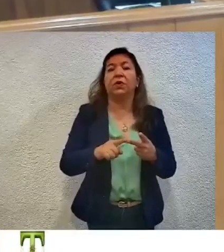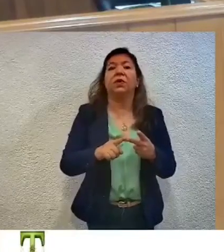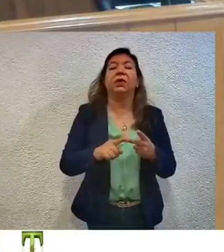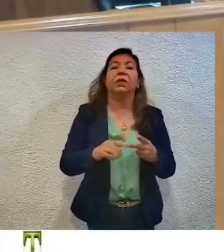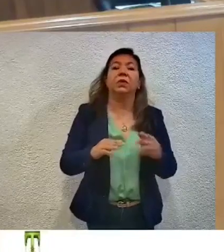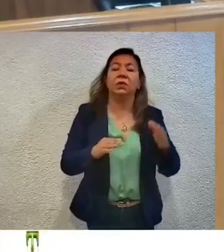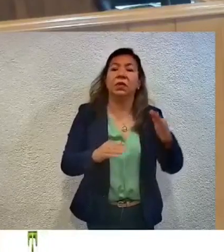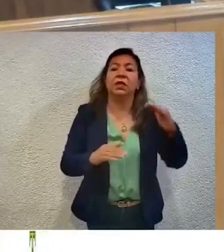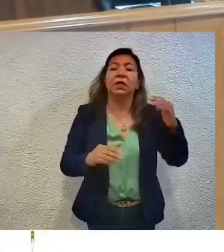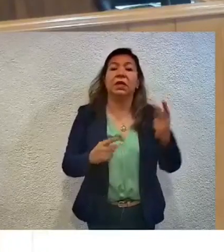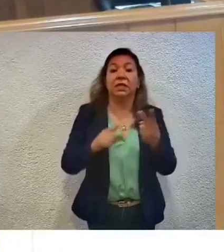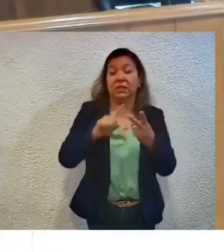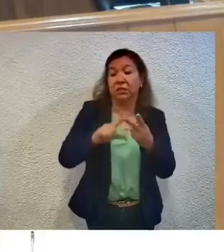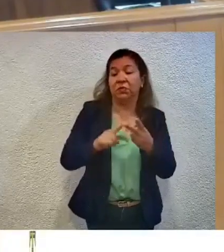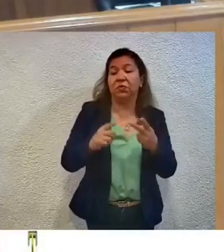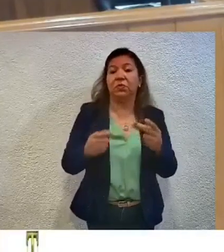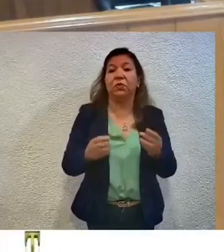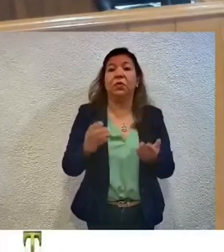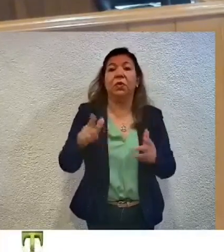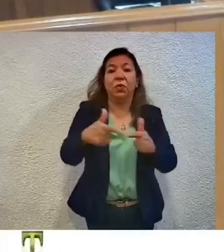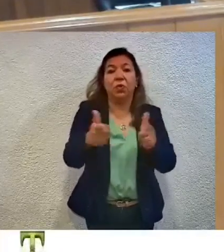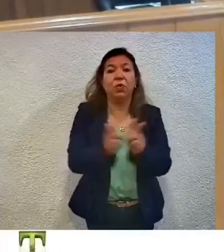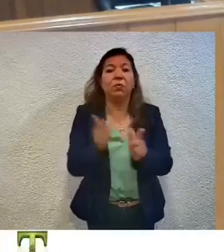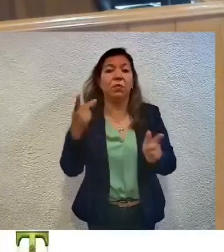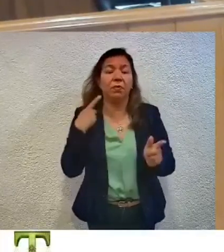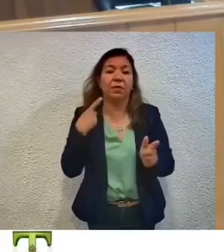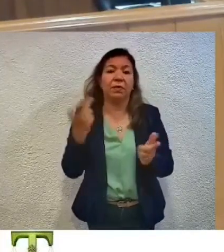partido con la votación más alta de